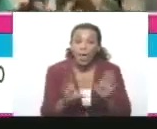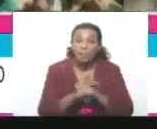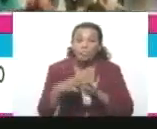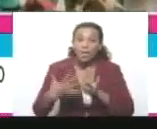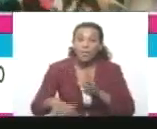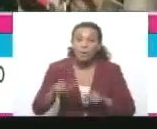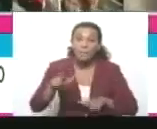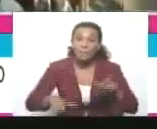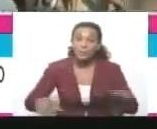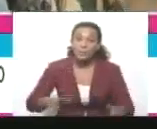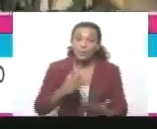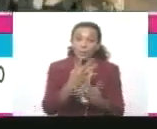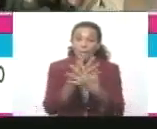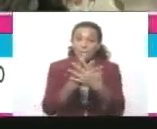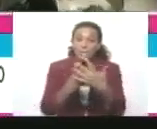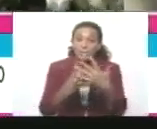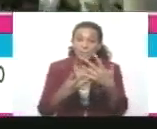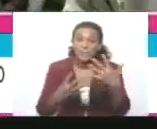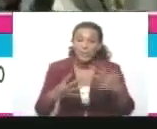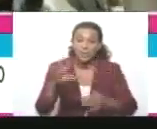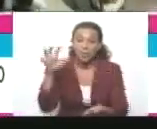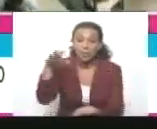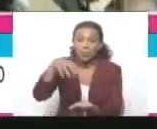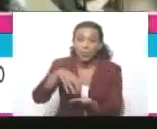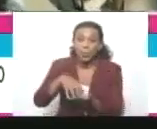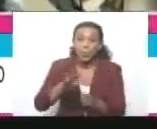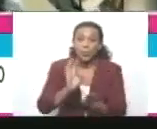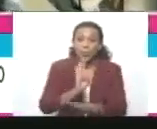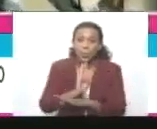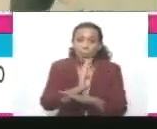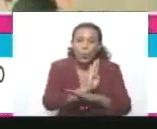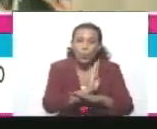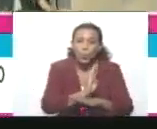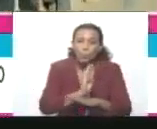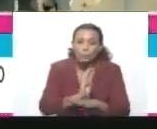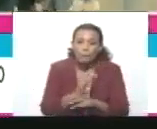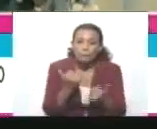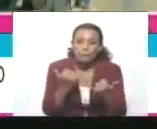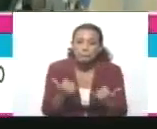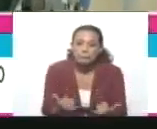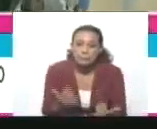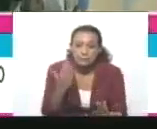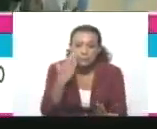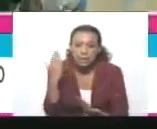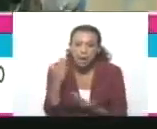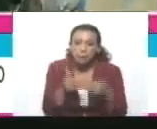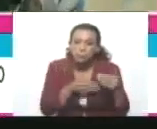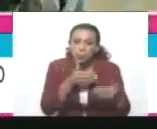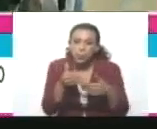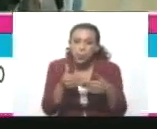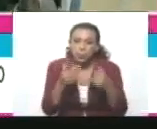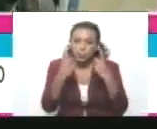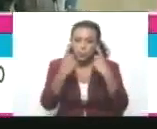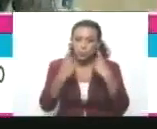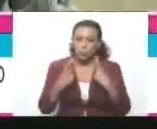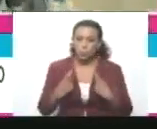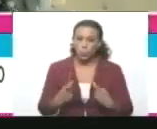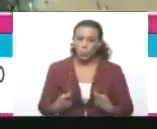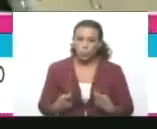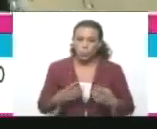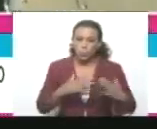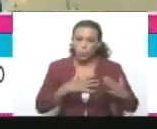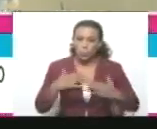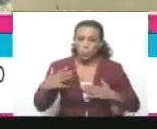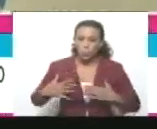de esa gente de hecho los protegieron de inmediato procedieron a registrar a toda la gente que